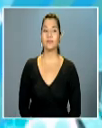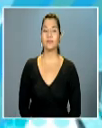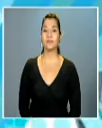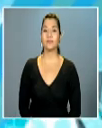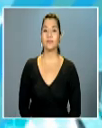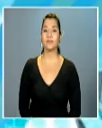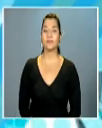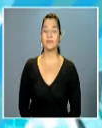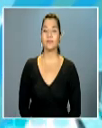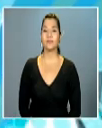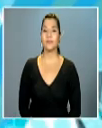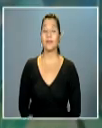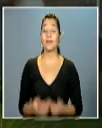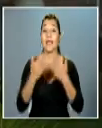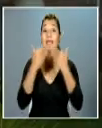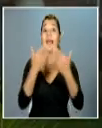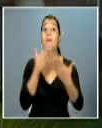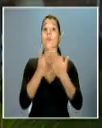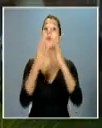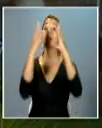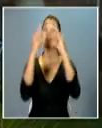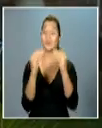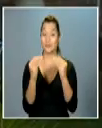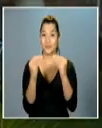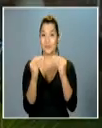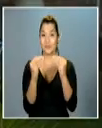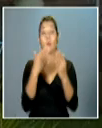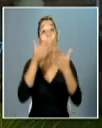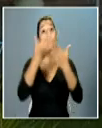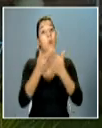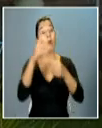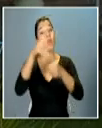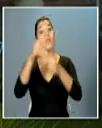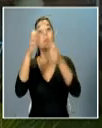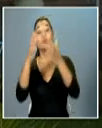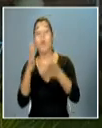Gracias, muy buenas noches. Bueno, los diputados, algunos reaccionaron